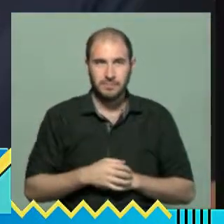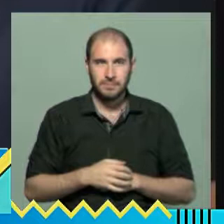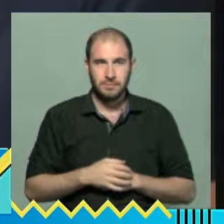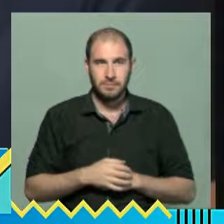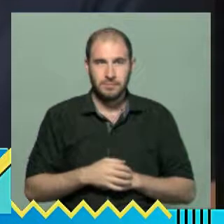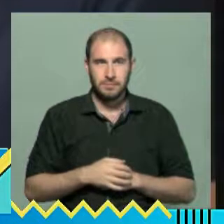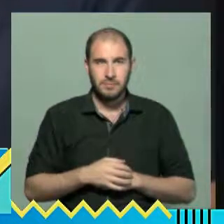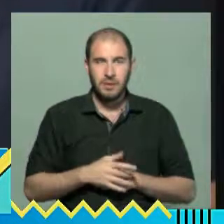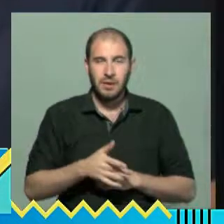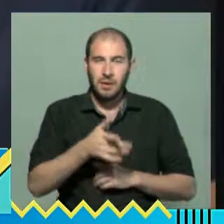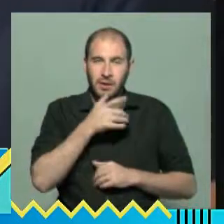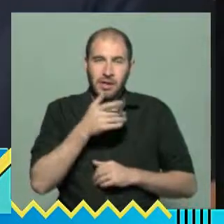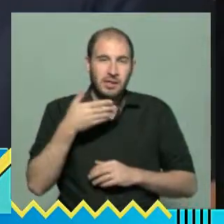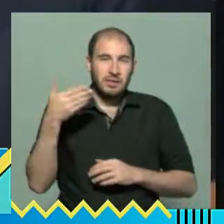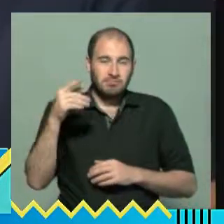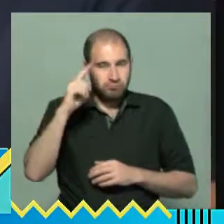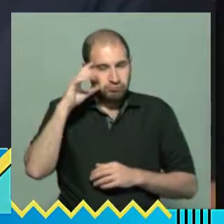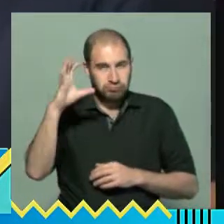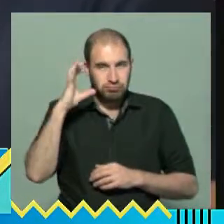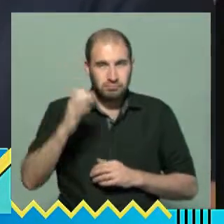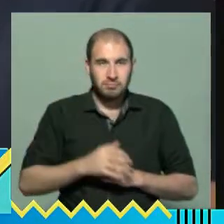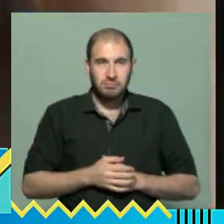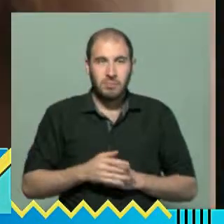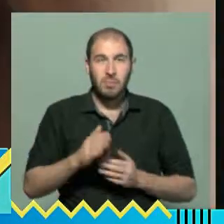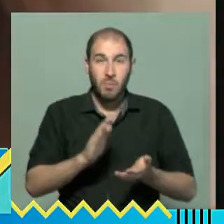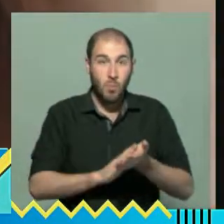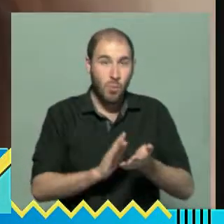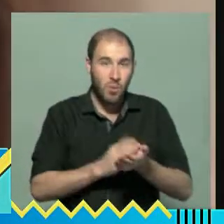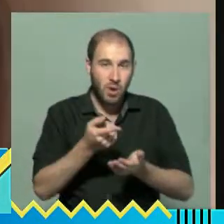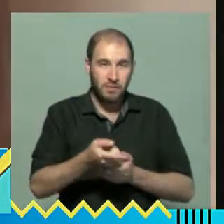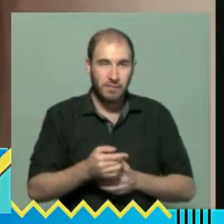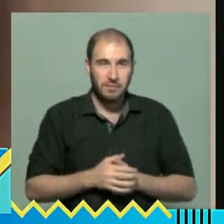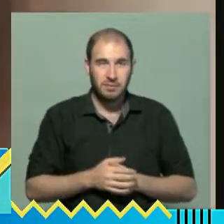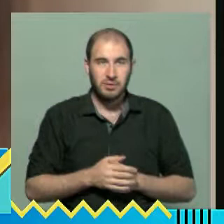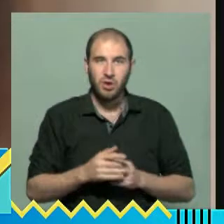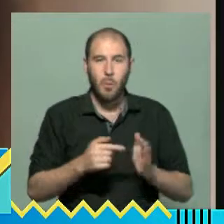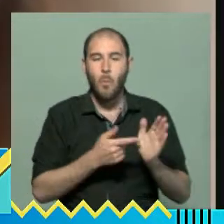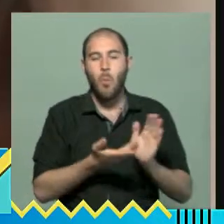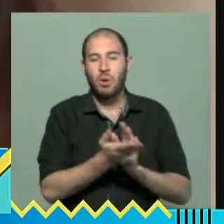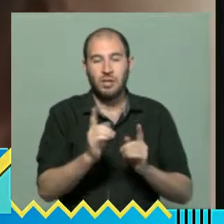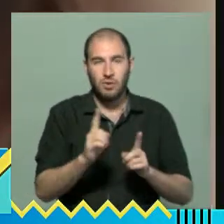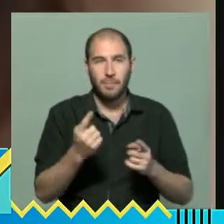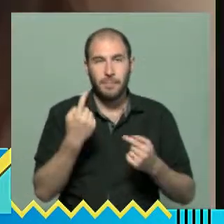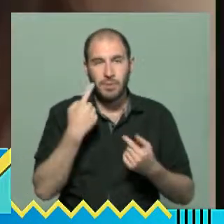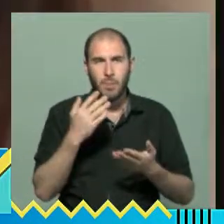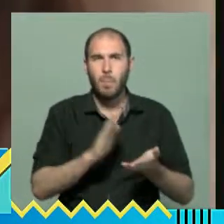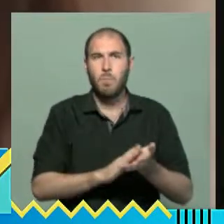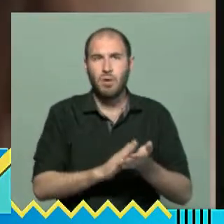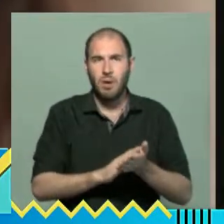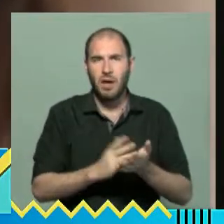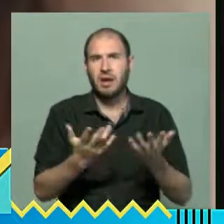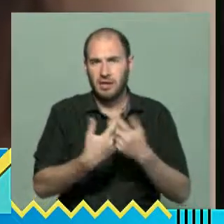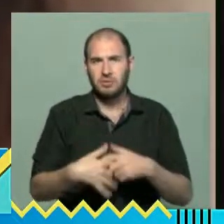que está como muy presente de probarlo, no demostrar, pero a ver, probar que hay un